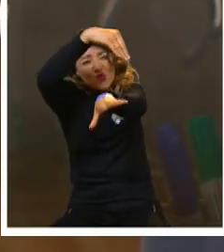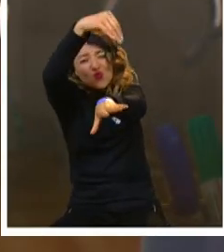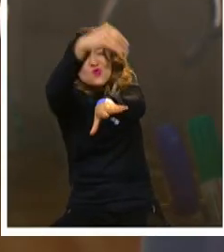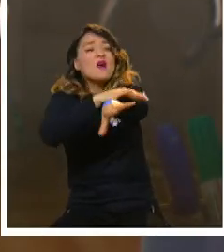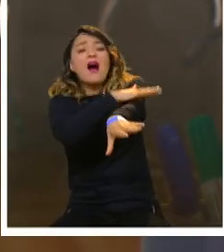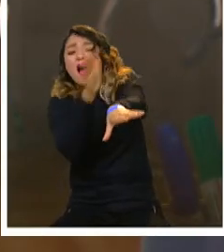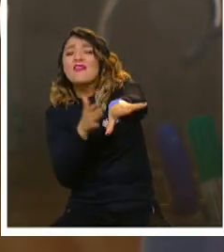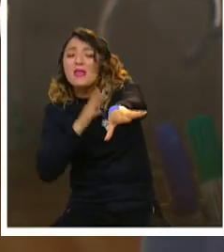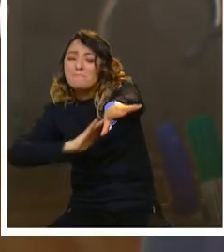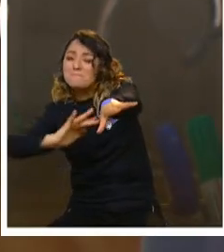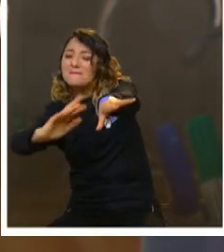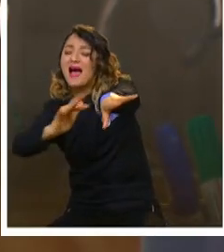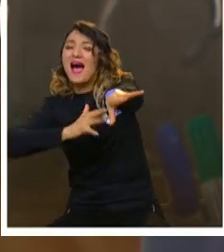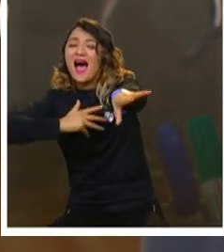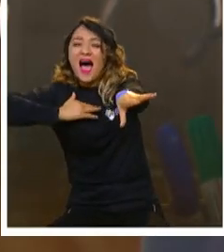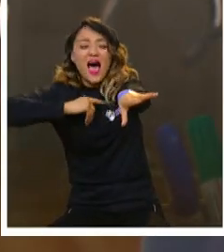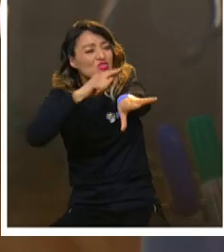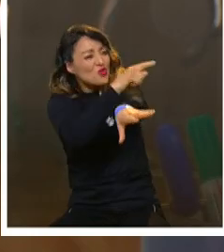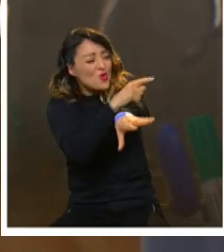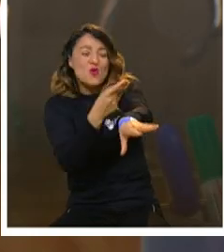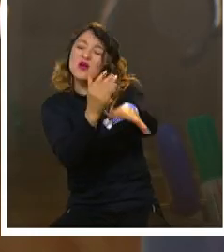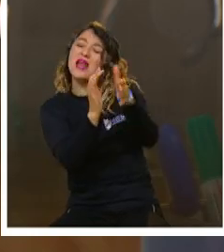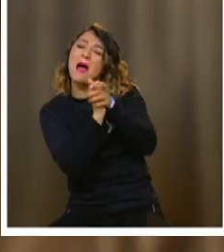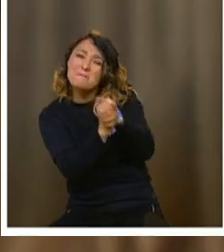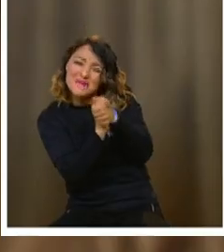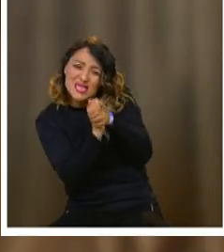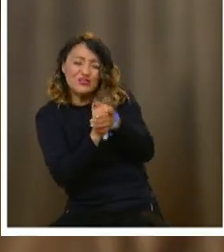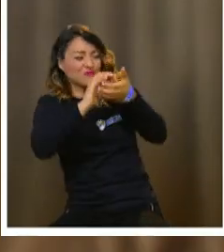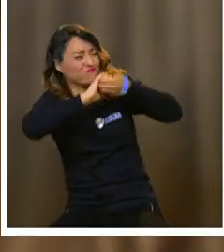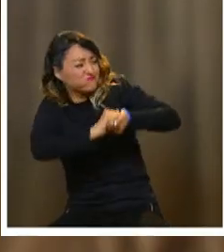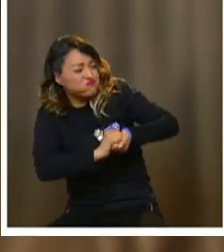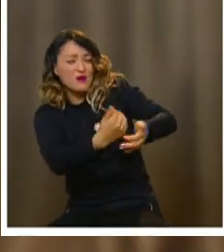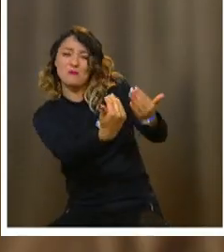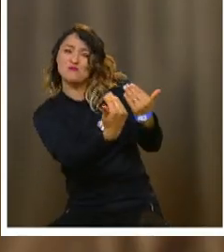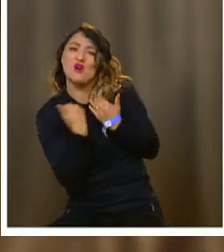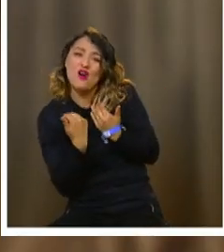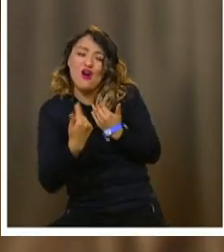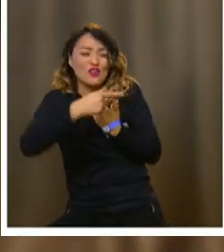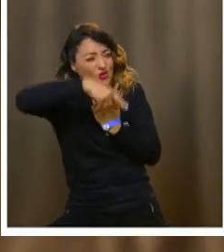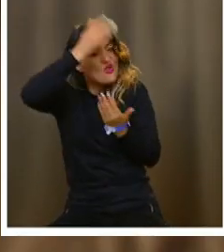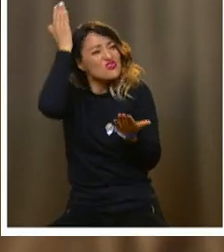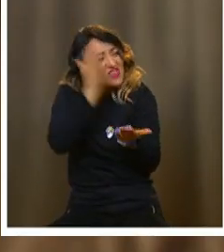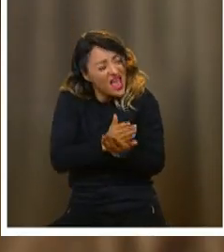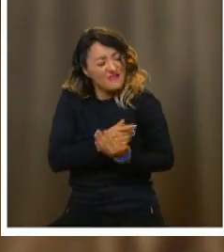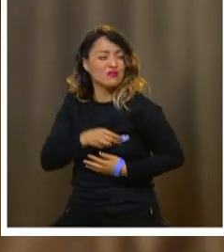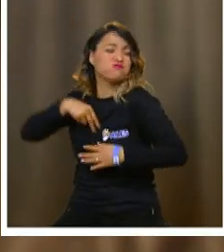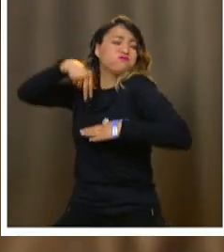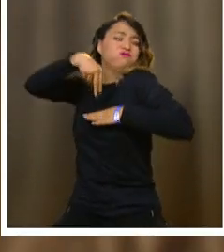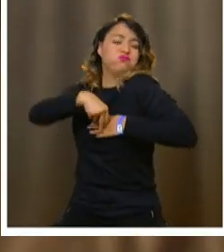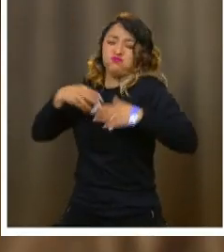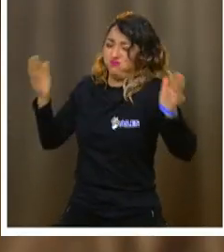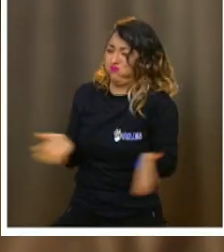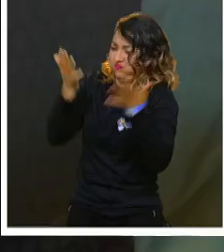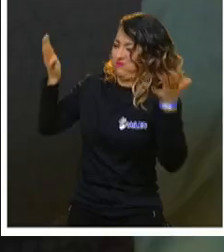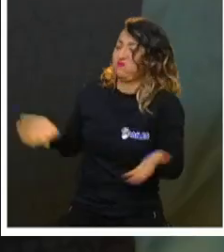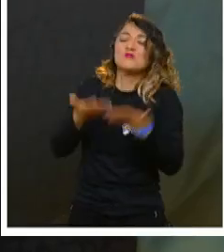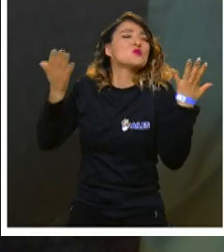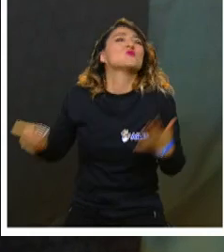mar. Eres un amigo, un colaborador, y tienes que elevar el espíritu y, sobre